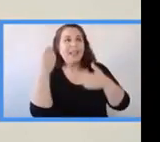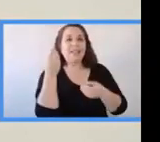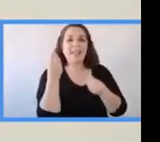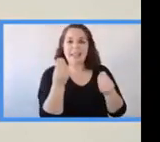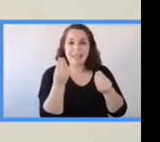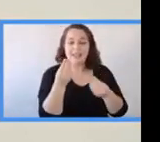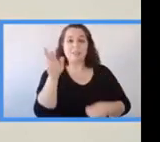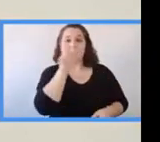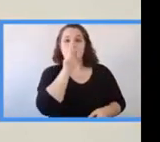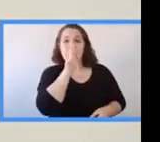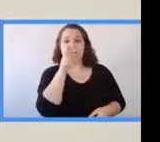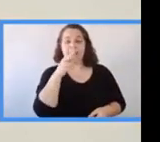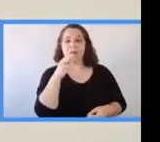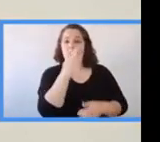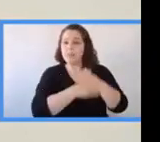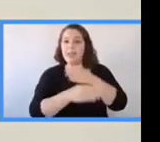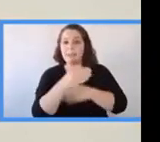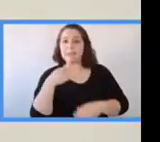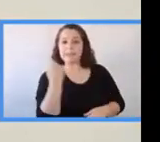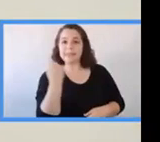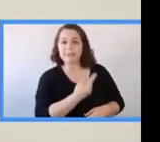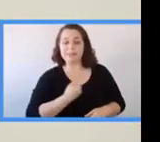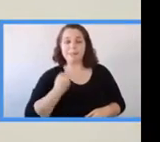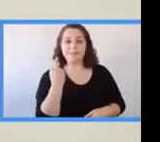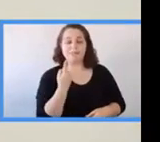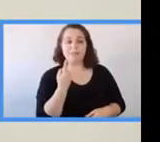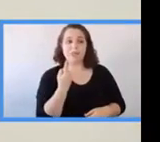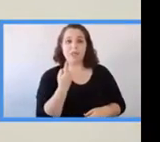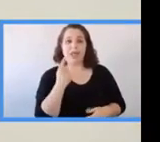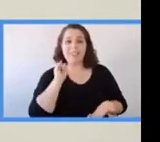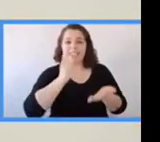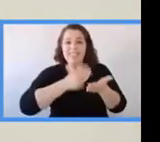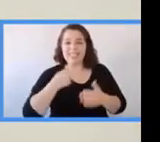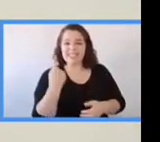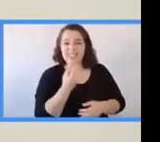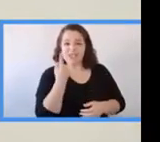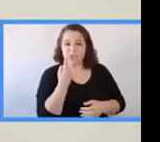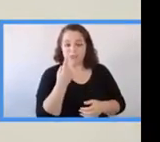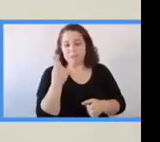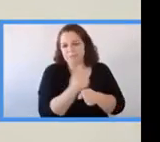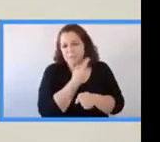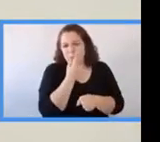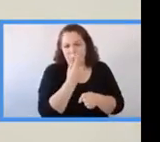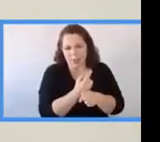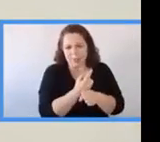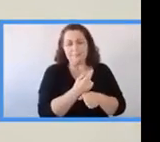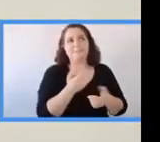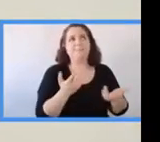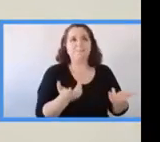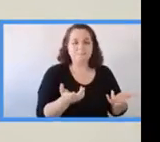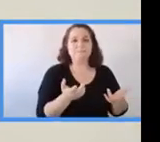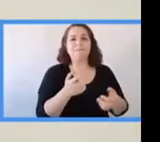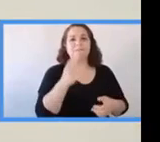piensan que las mujeres con discapacidad no pueden tomar decisiones por sus